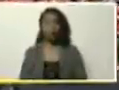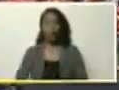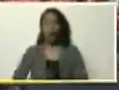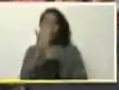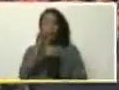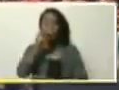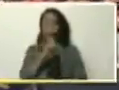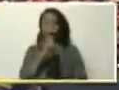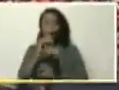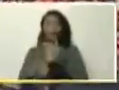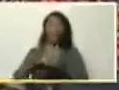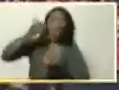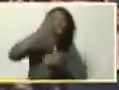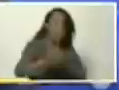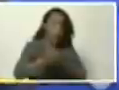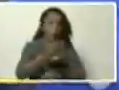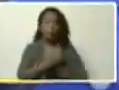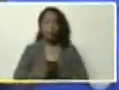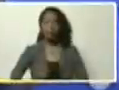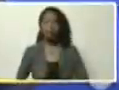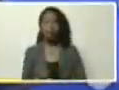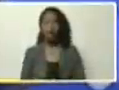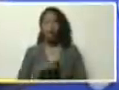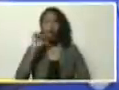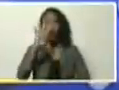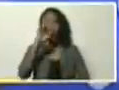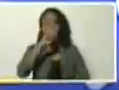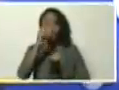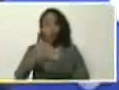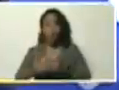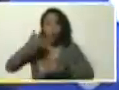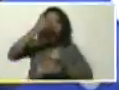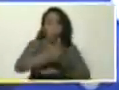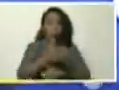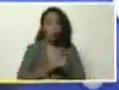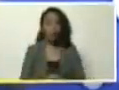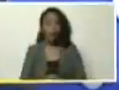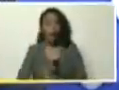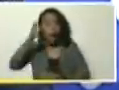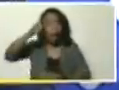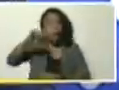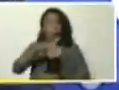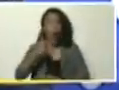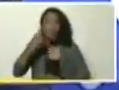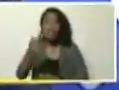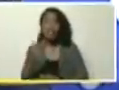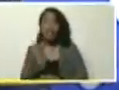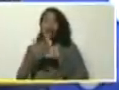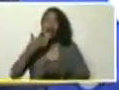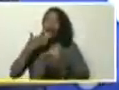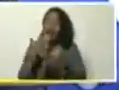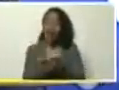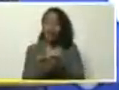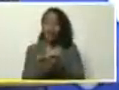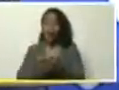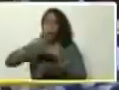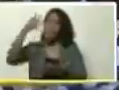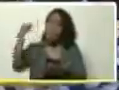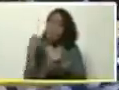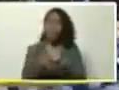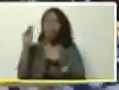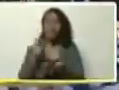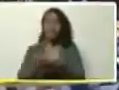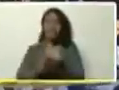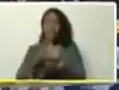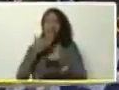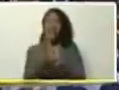4 años después, presidente, 4 años después, este pueblo le dice gracias, mil veces gracias, porque